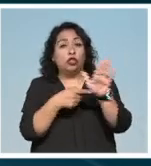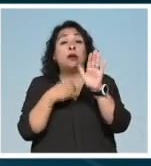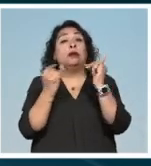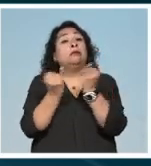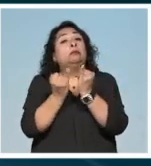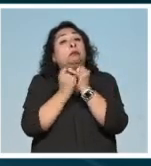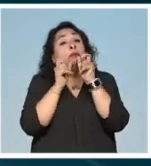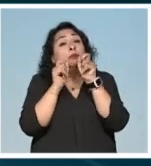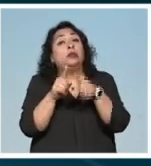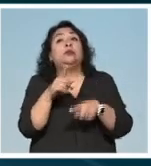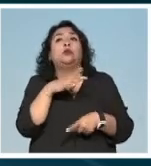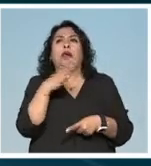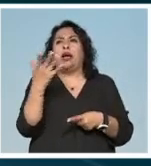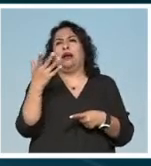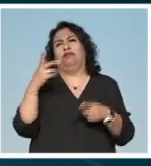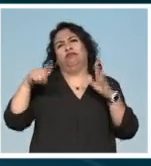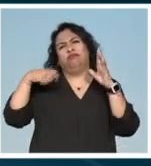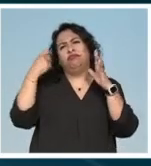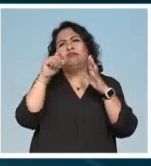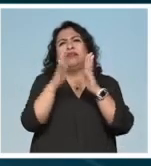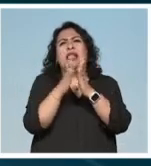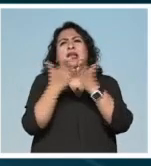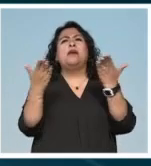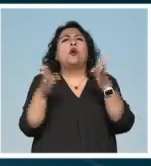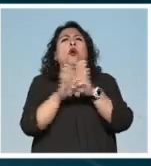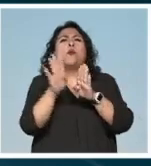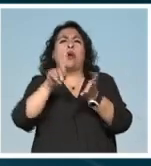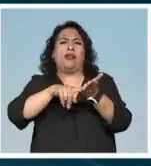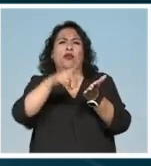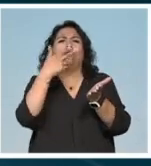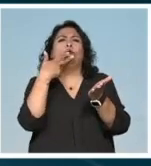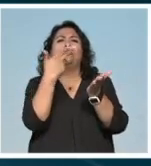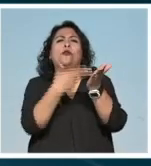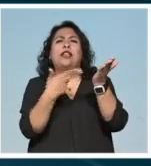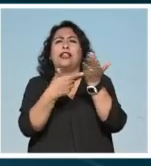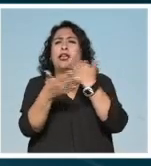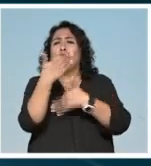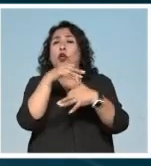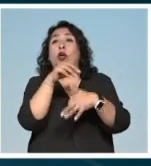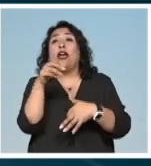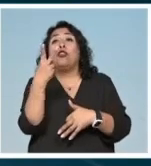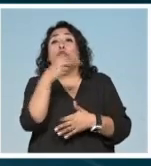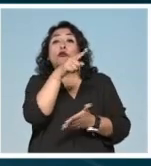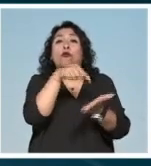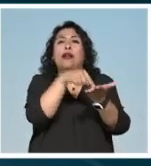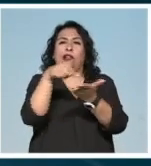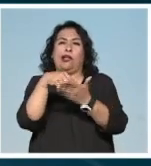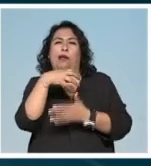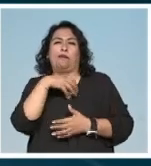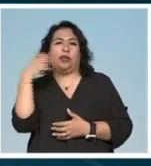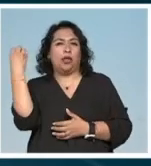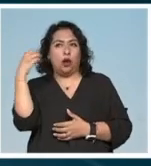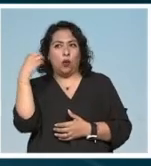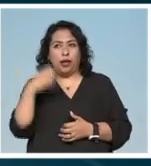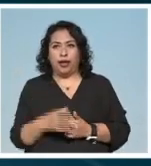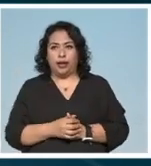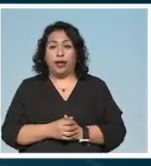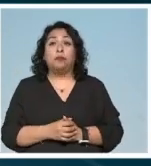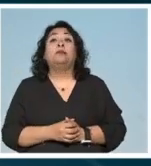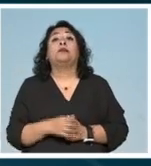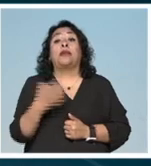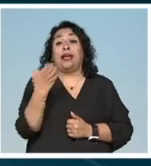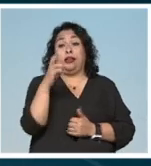modo, ha llevado a cabo producción editorial a través de un taller. Todo ello en sus dos sedes de la capital oaxaqueña.